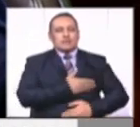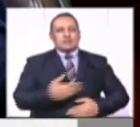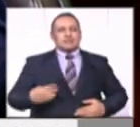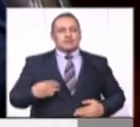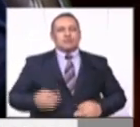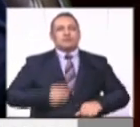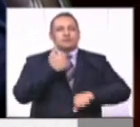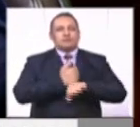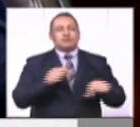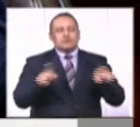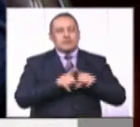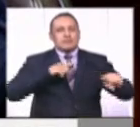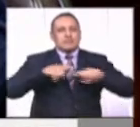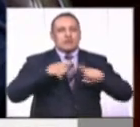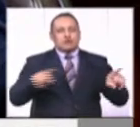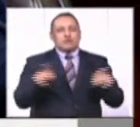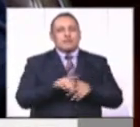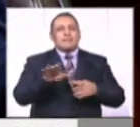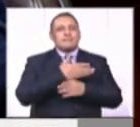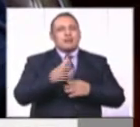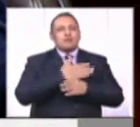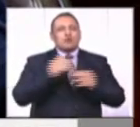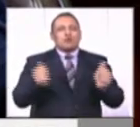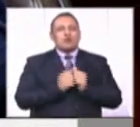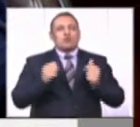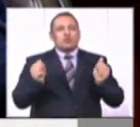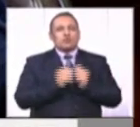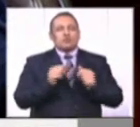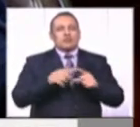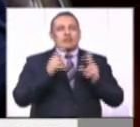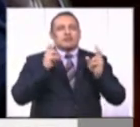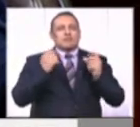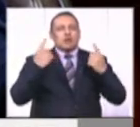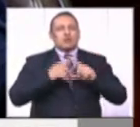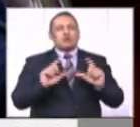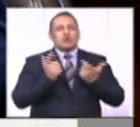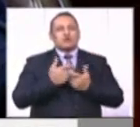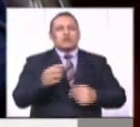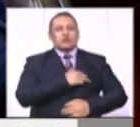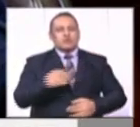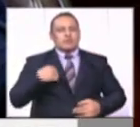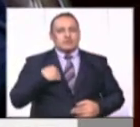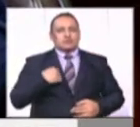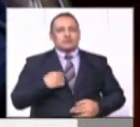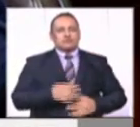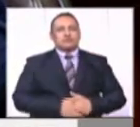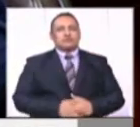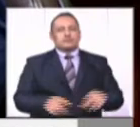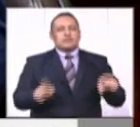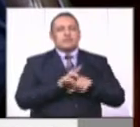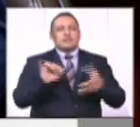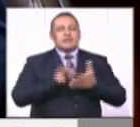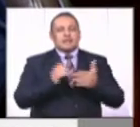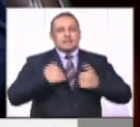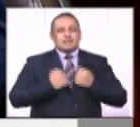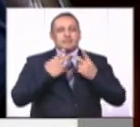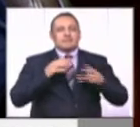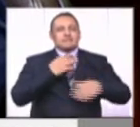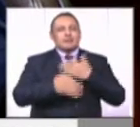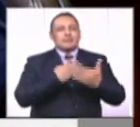de ministros dirigió y participó en en los denominados consejos de ministros descentralizados los cuales Se